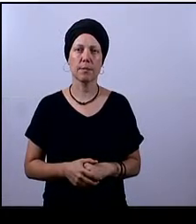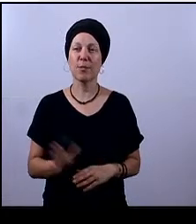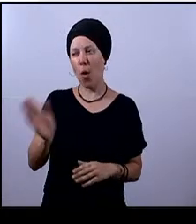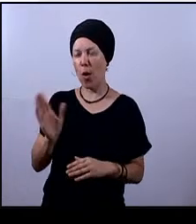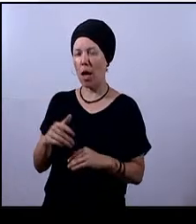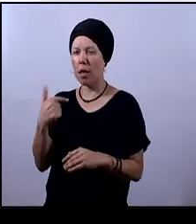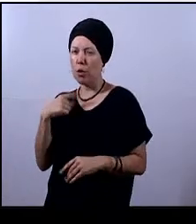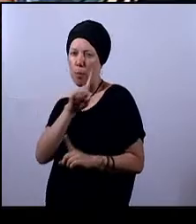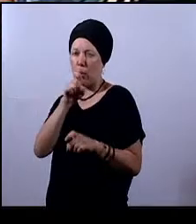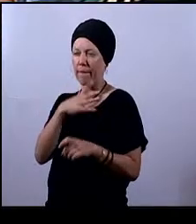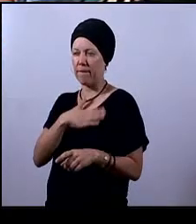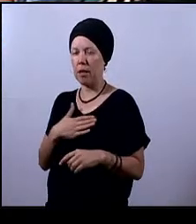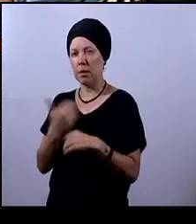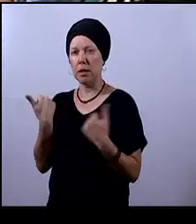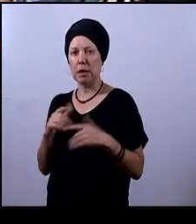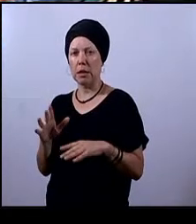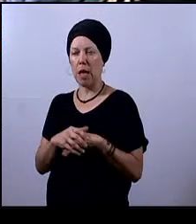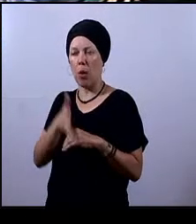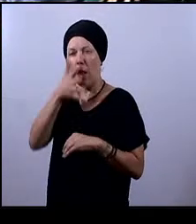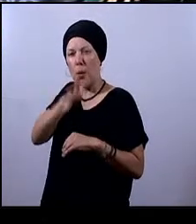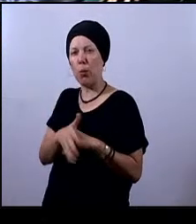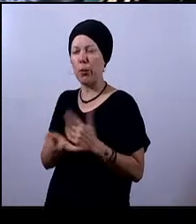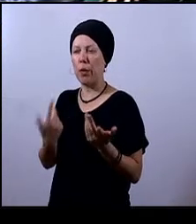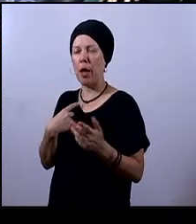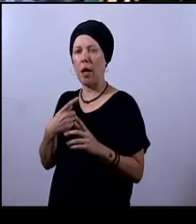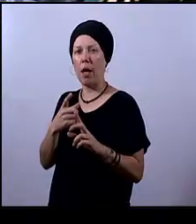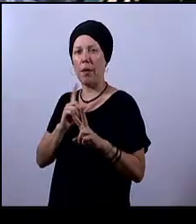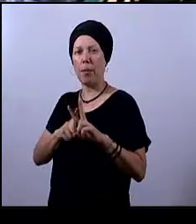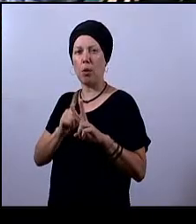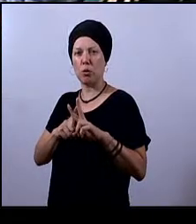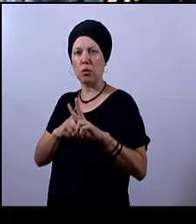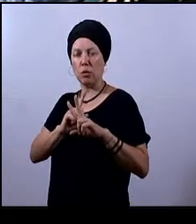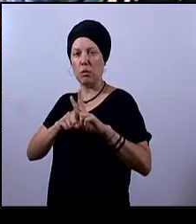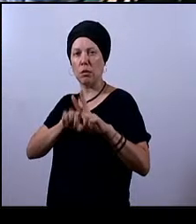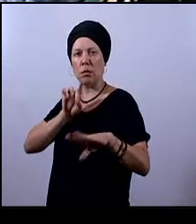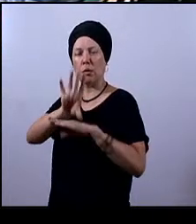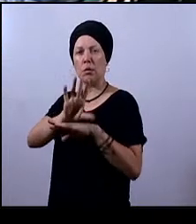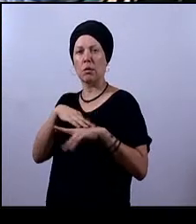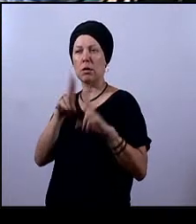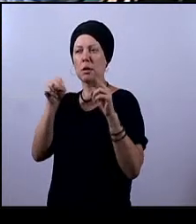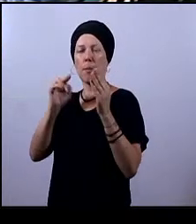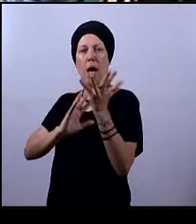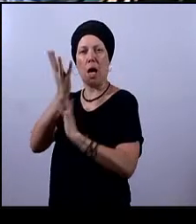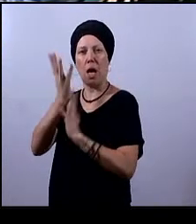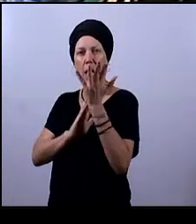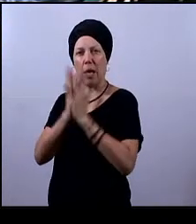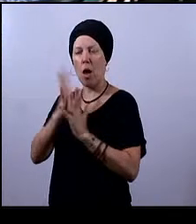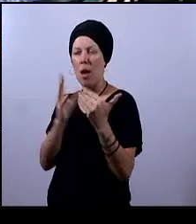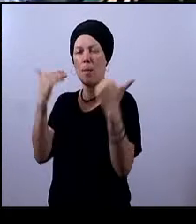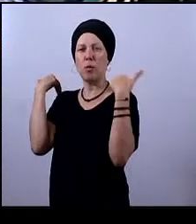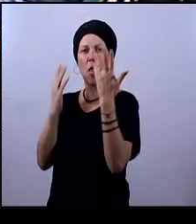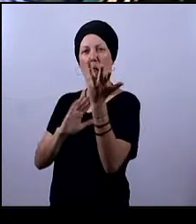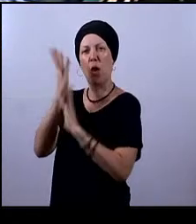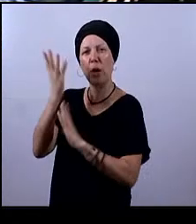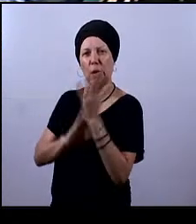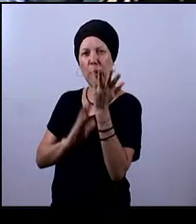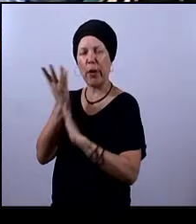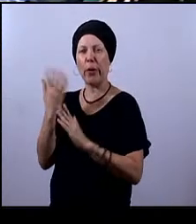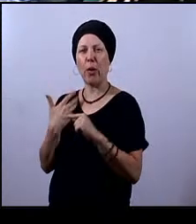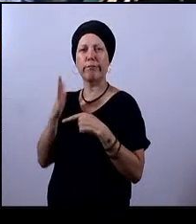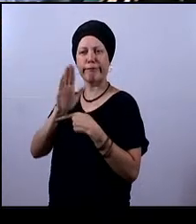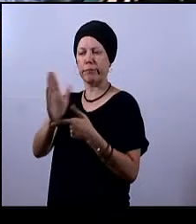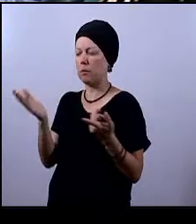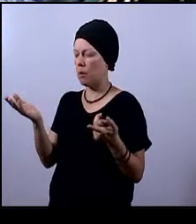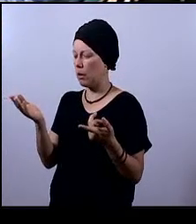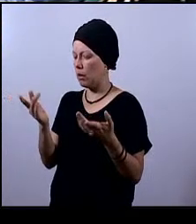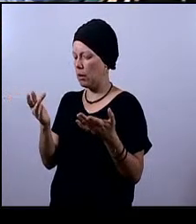Buenas. Yo quería preguntar si les ha llegado la querella de Vox respecto a los incendios, a la responsabilidad de los incendios que presentaron o